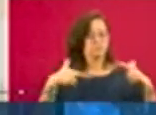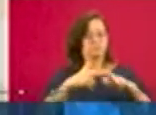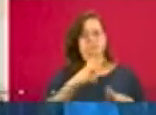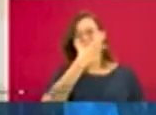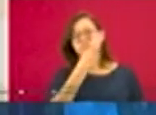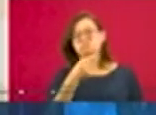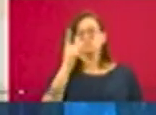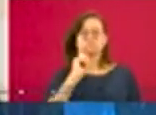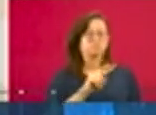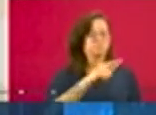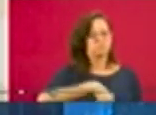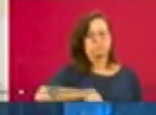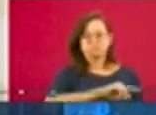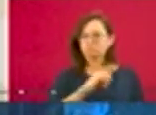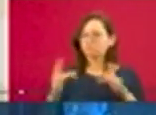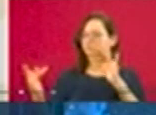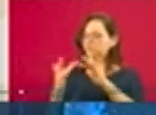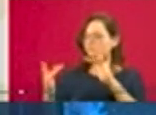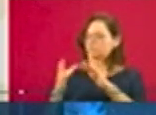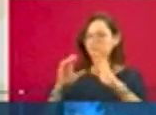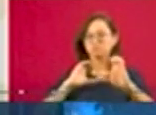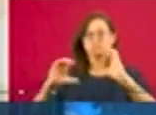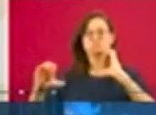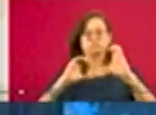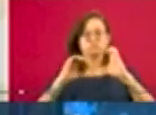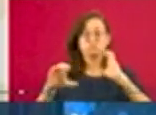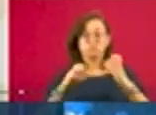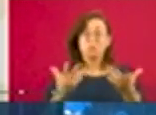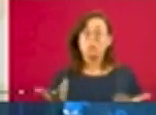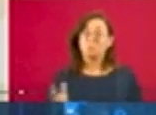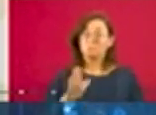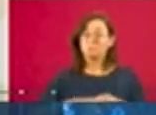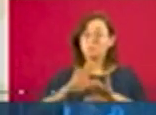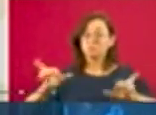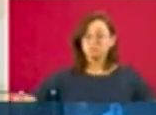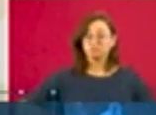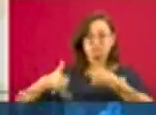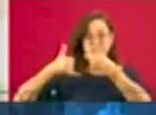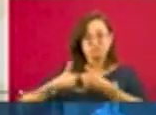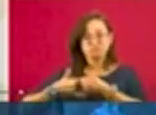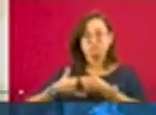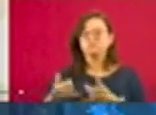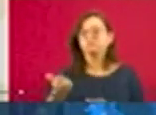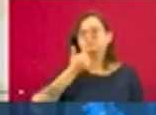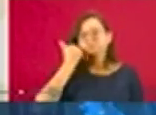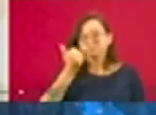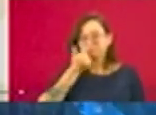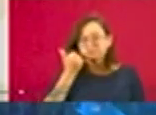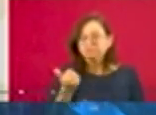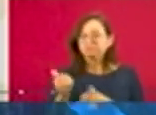Yo creo que ojalá esas sigan siendo las críticas, Joaquín, de ese tipo, ¿no? Dime,